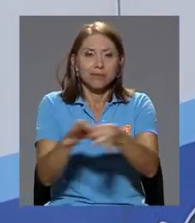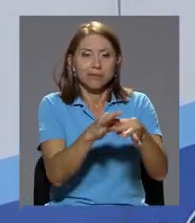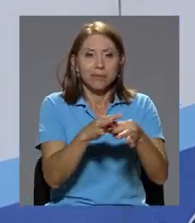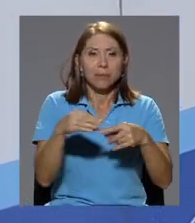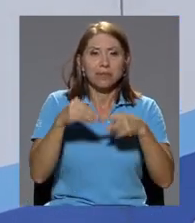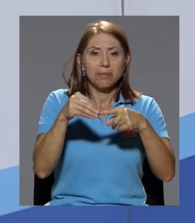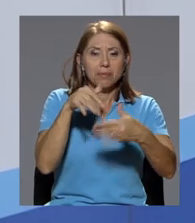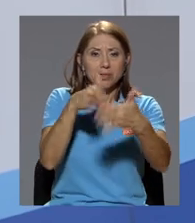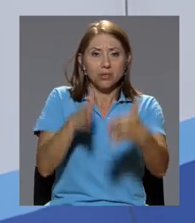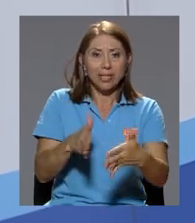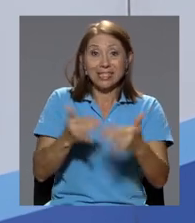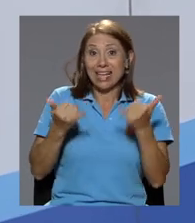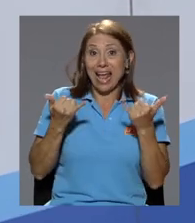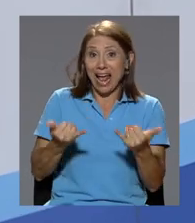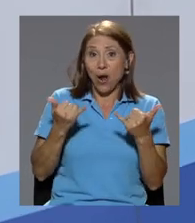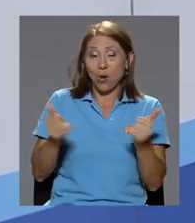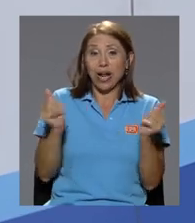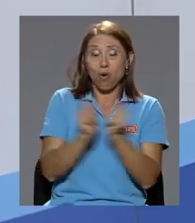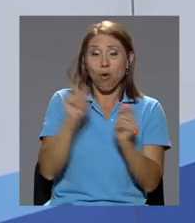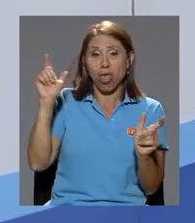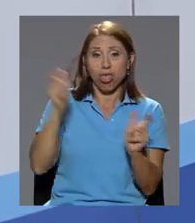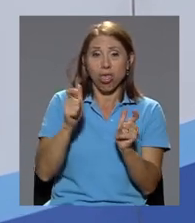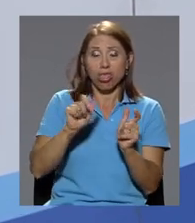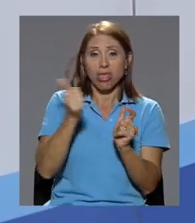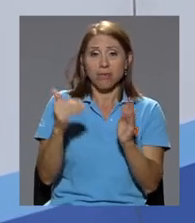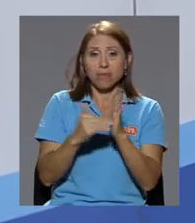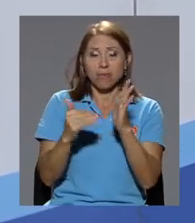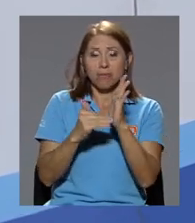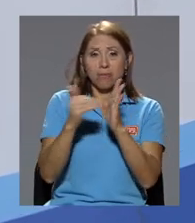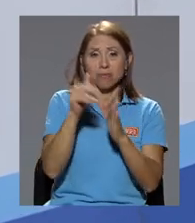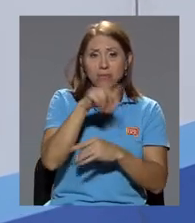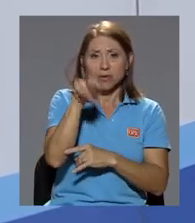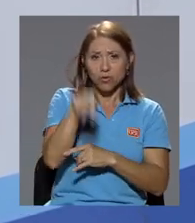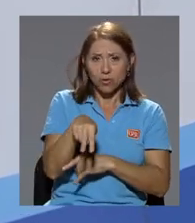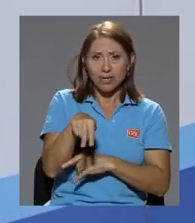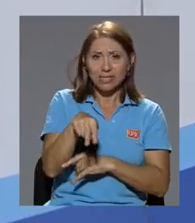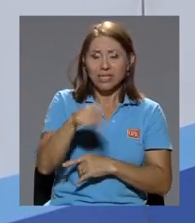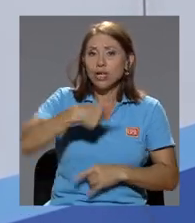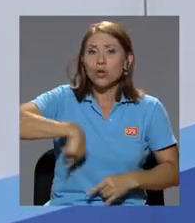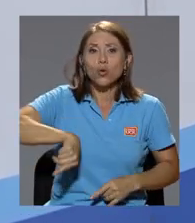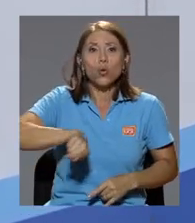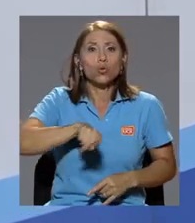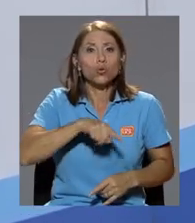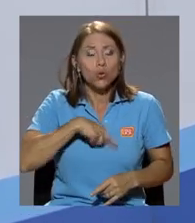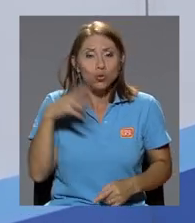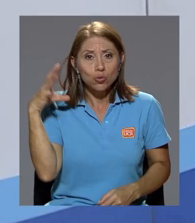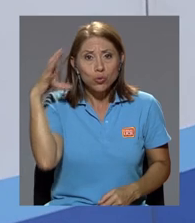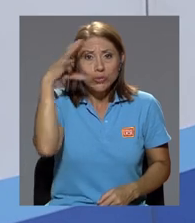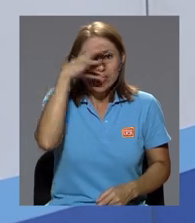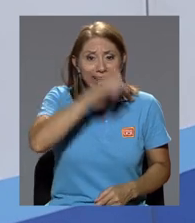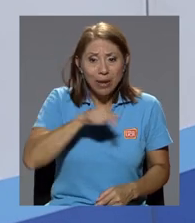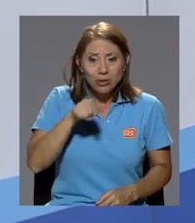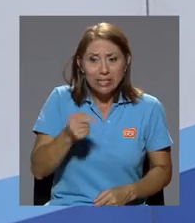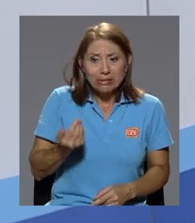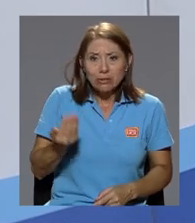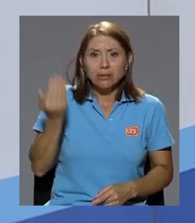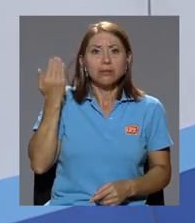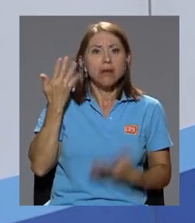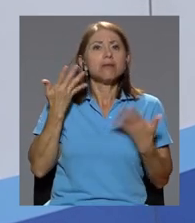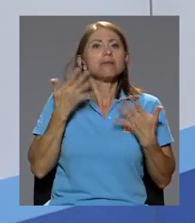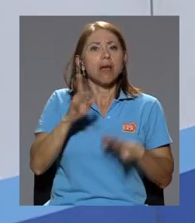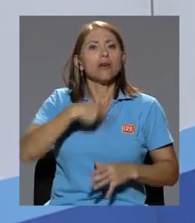con el recorte que está ocurriendo ahora el 10 mil millones de colones desde el momento en el cual nosotros nos enteramos de la emoción ya nos pronunciamos